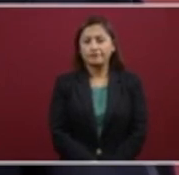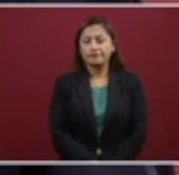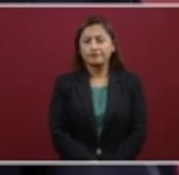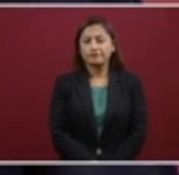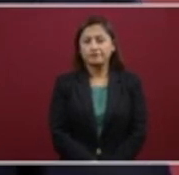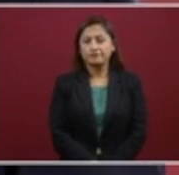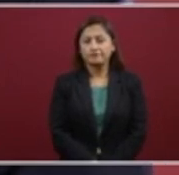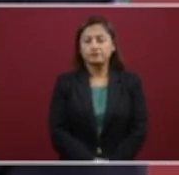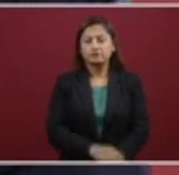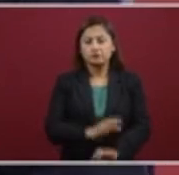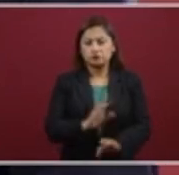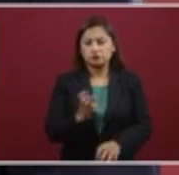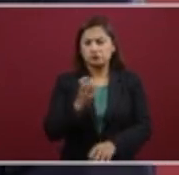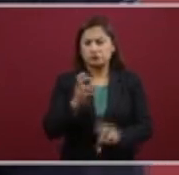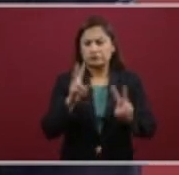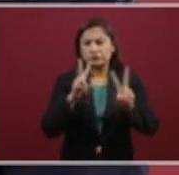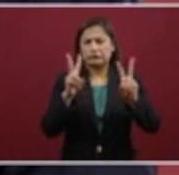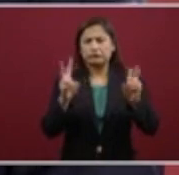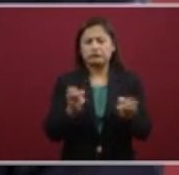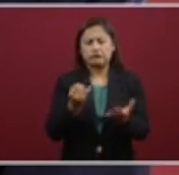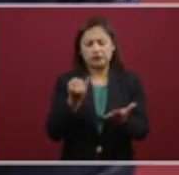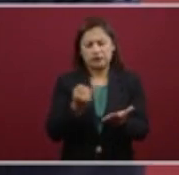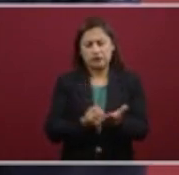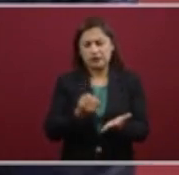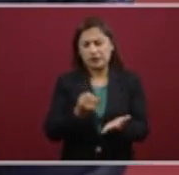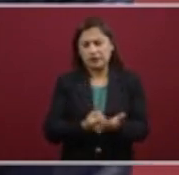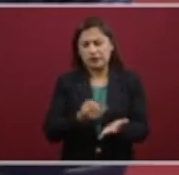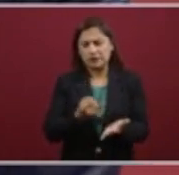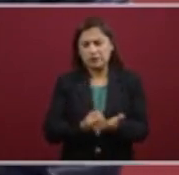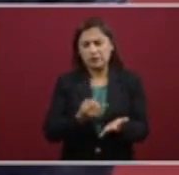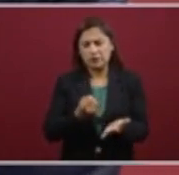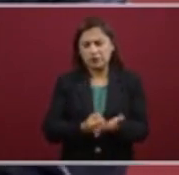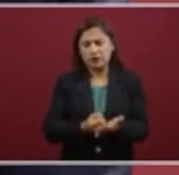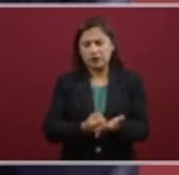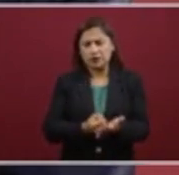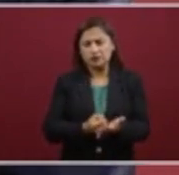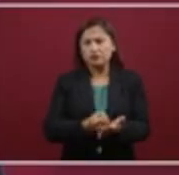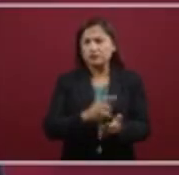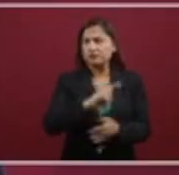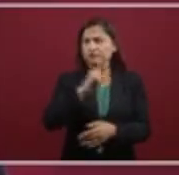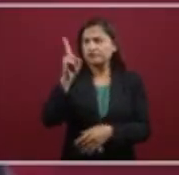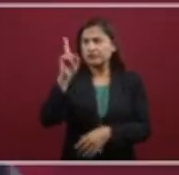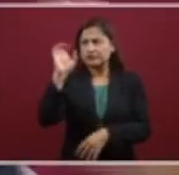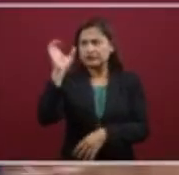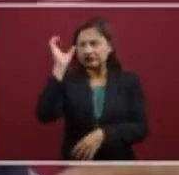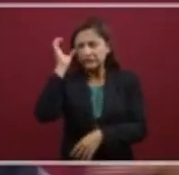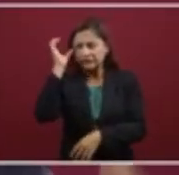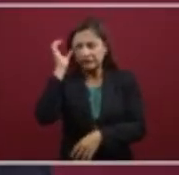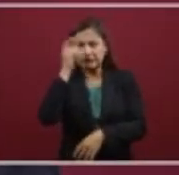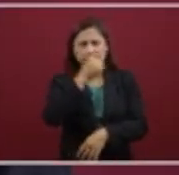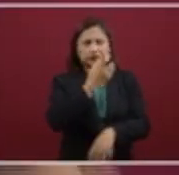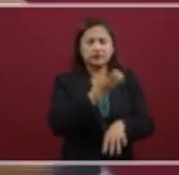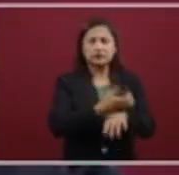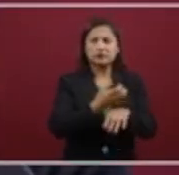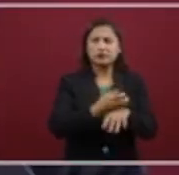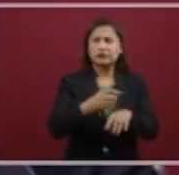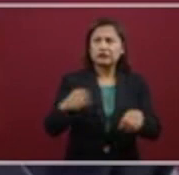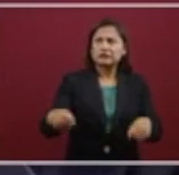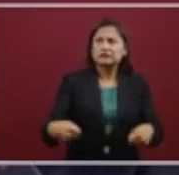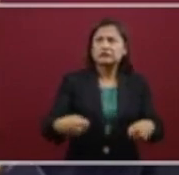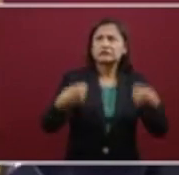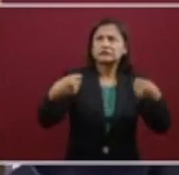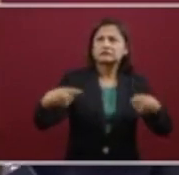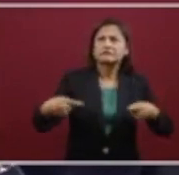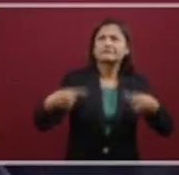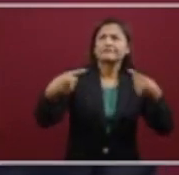de aranceles entre China y Estados Unidos. El que se haya quitado